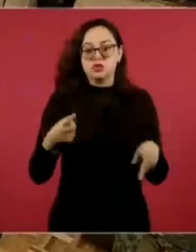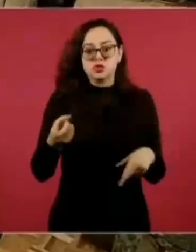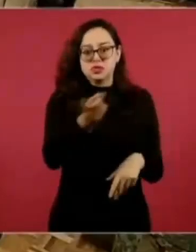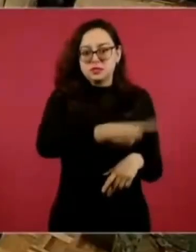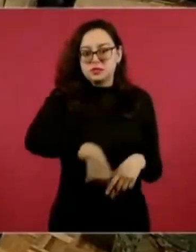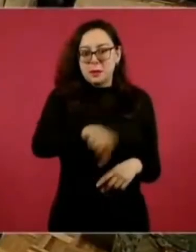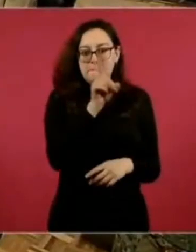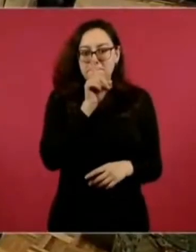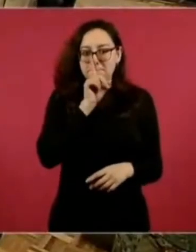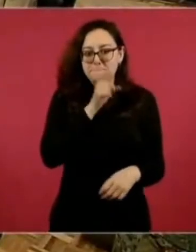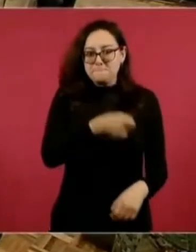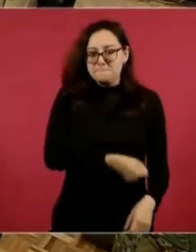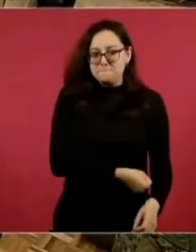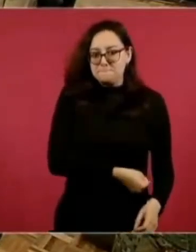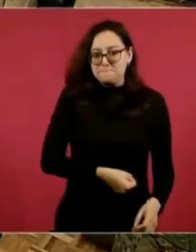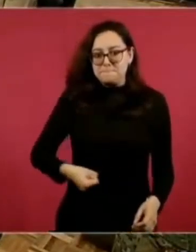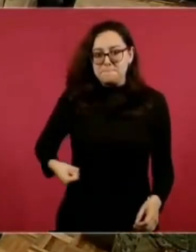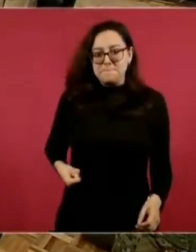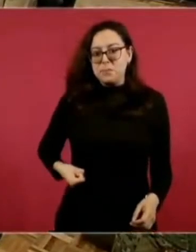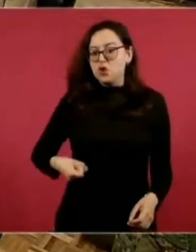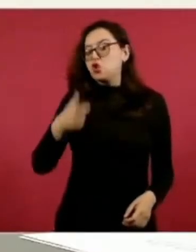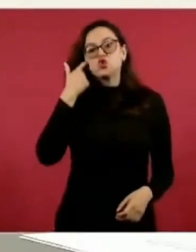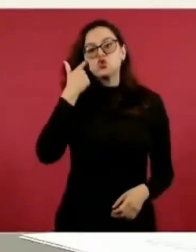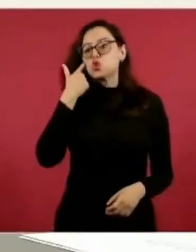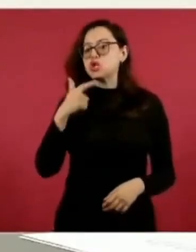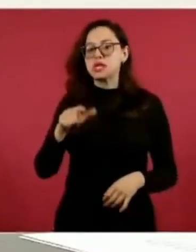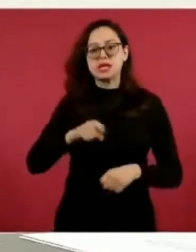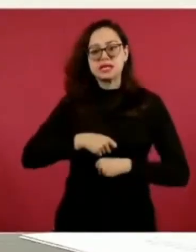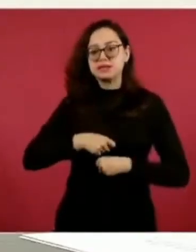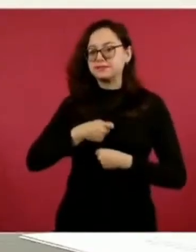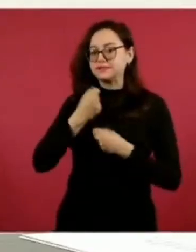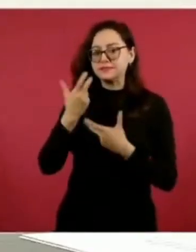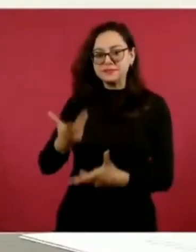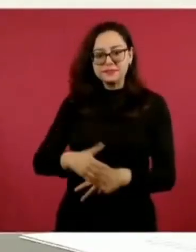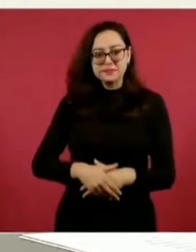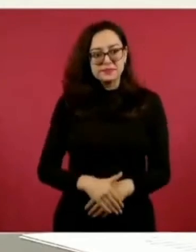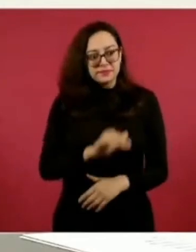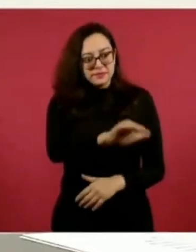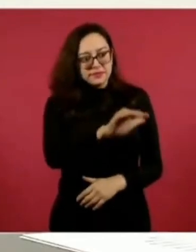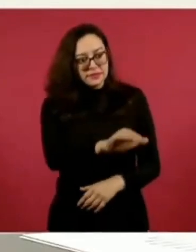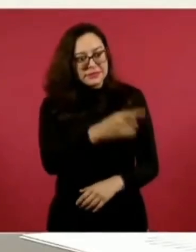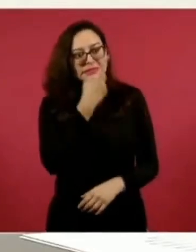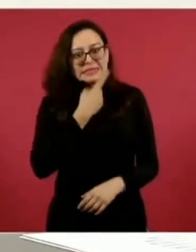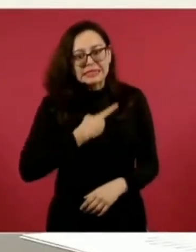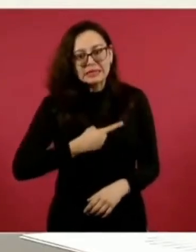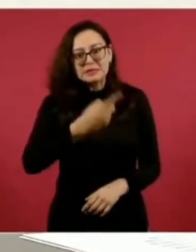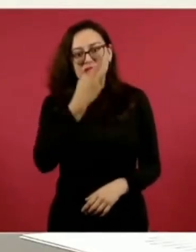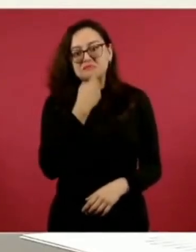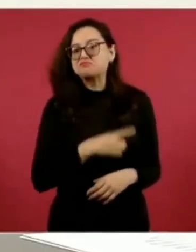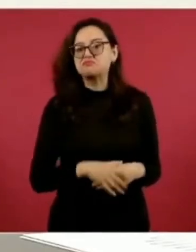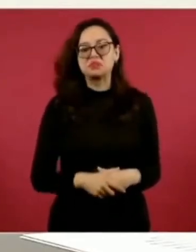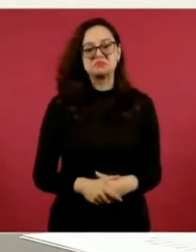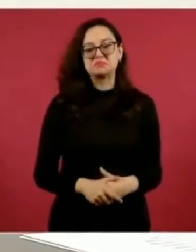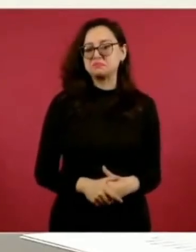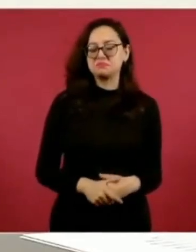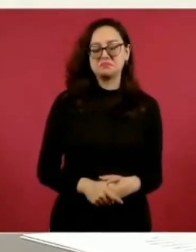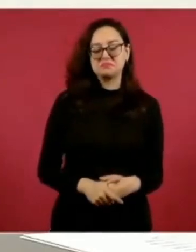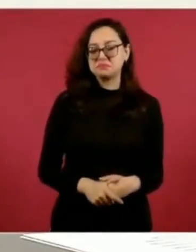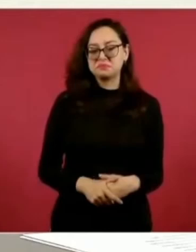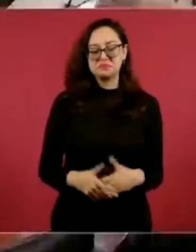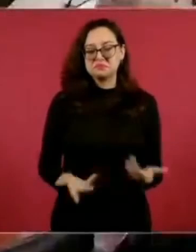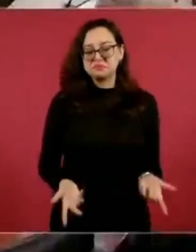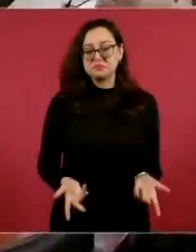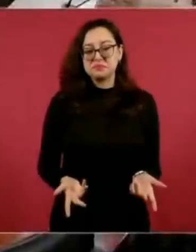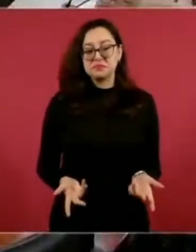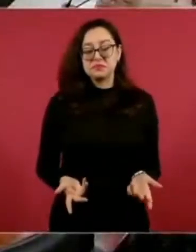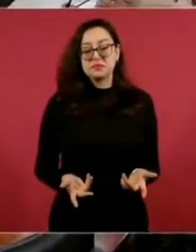mafioso, y estamos enfrentando eso con apego a la verdad. ¿Este pacto de